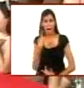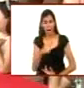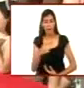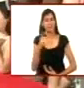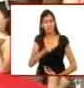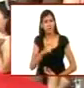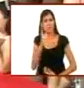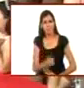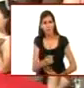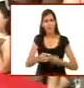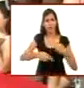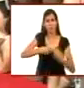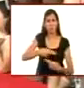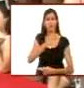socialista,